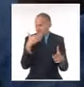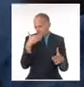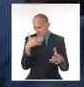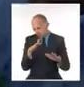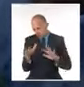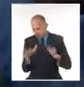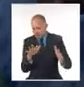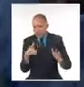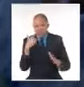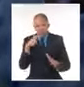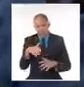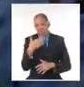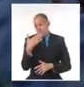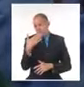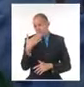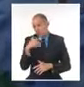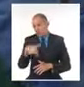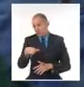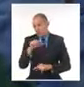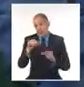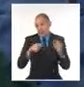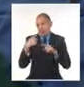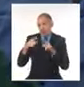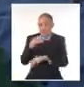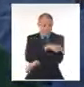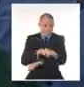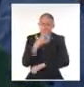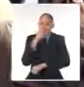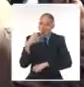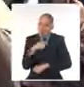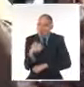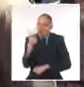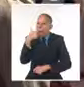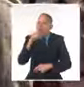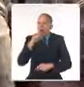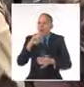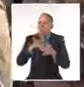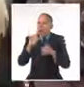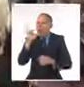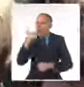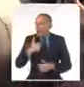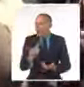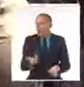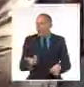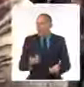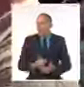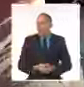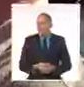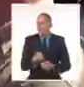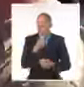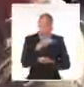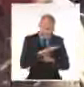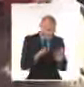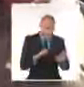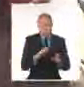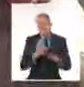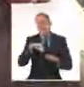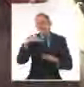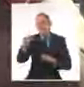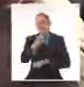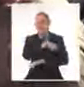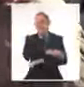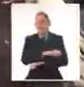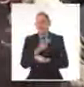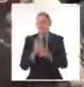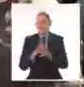muy apetecido en otros países, fundamentalmente de Asia. A la salida, el encuentro con el pueblo